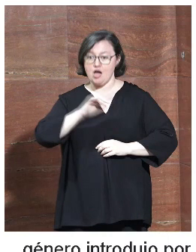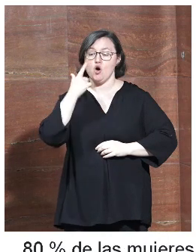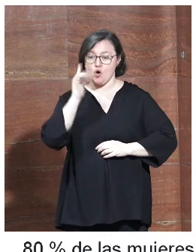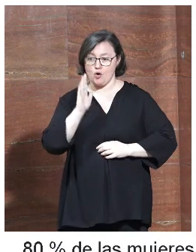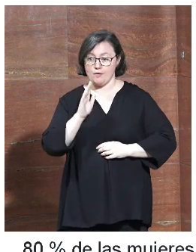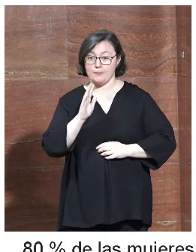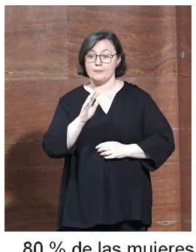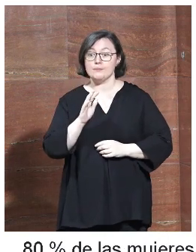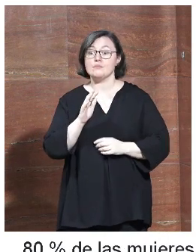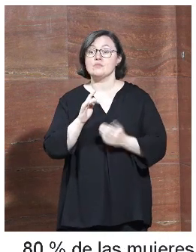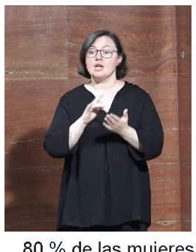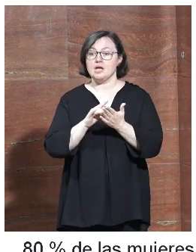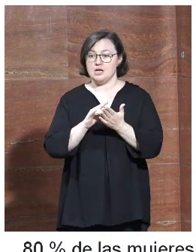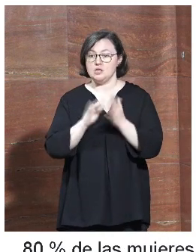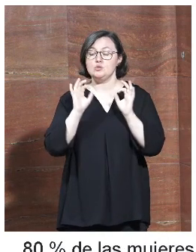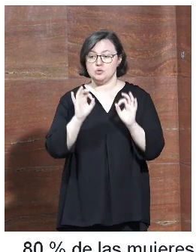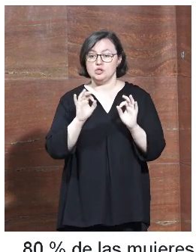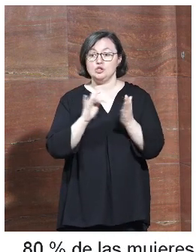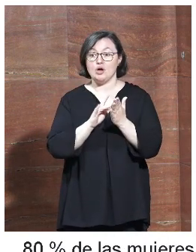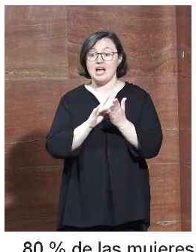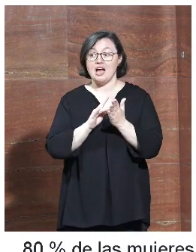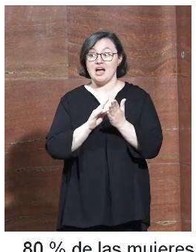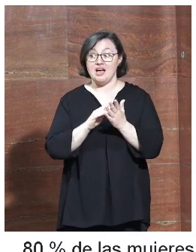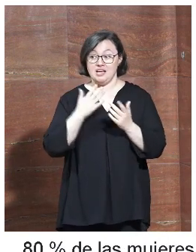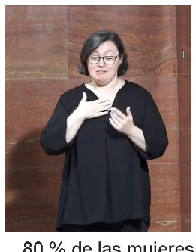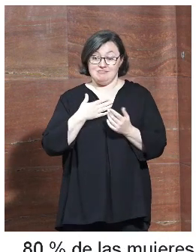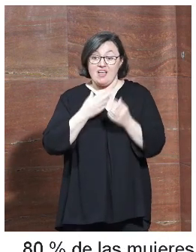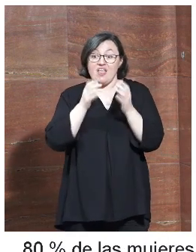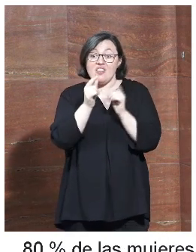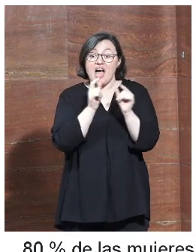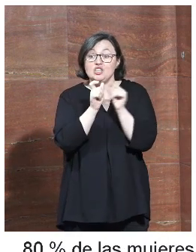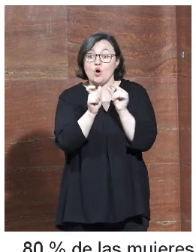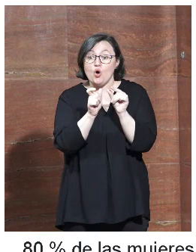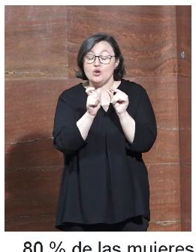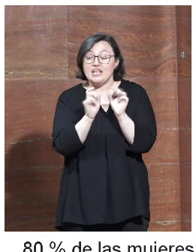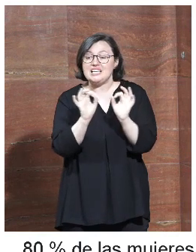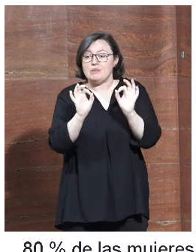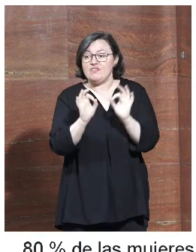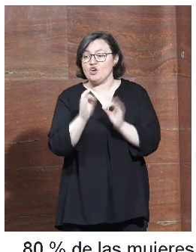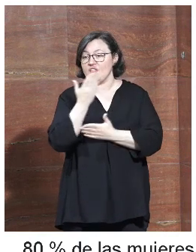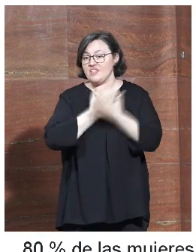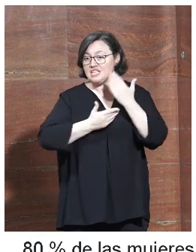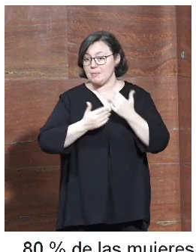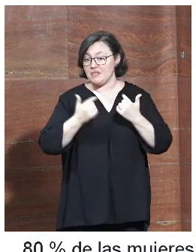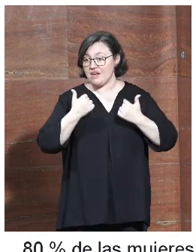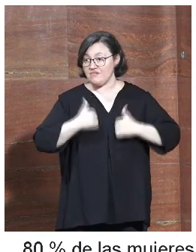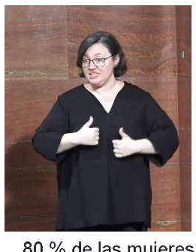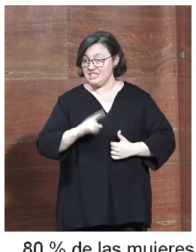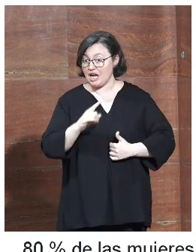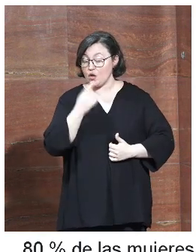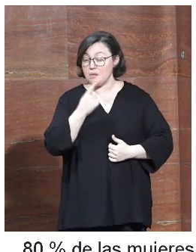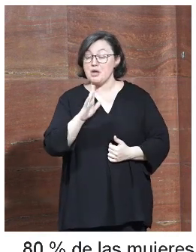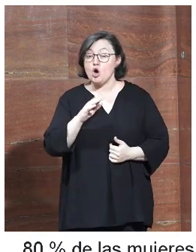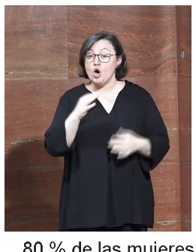de la mortalidad este dato no se ha sacado específicamente, tienes razón, pero generalmente te